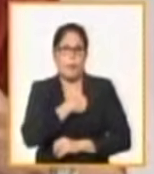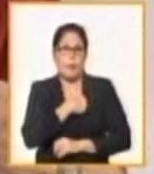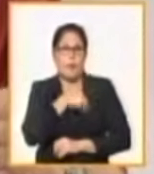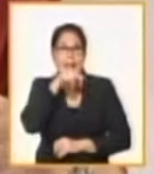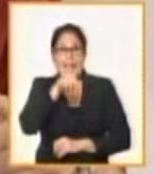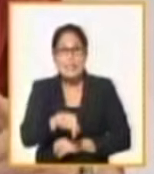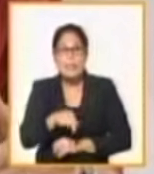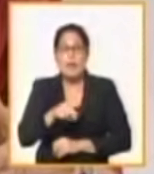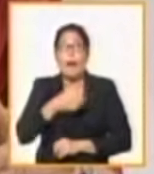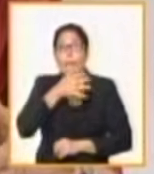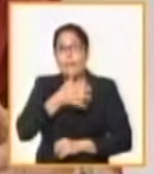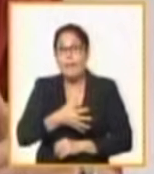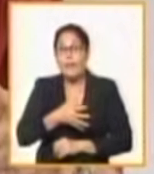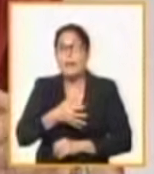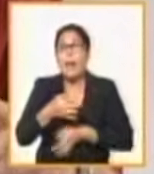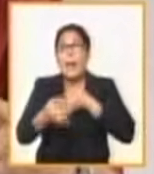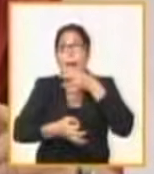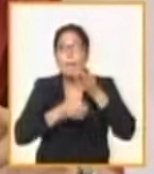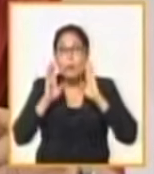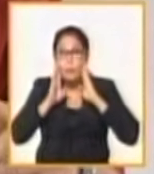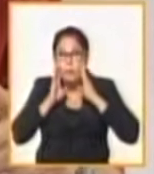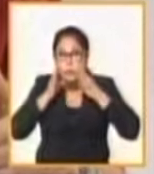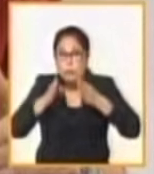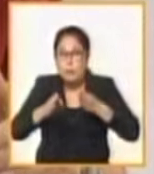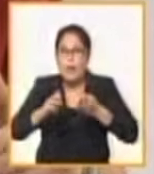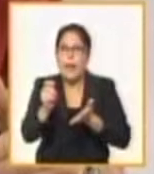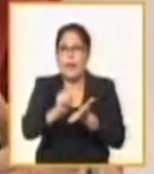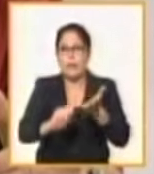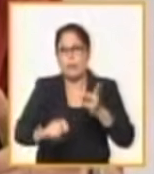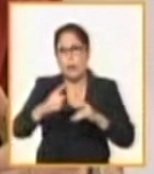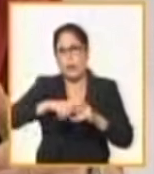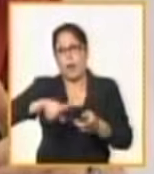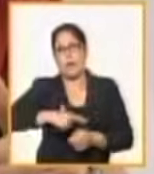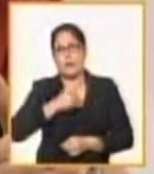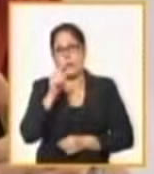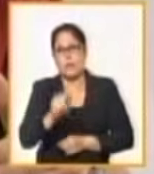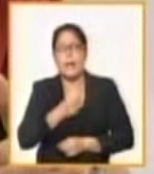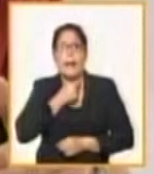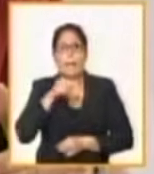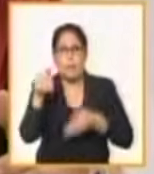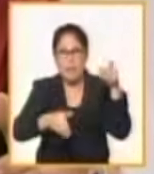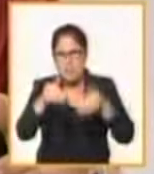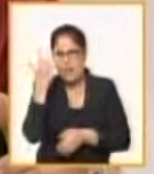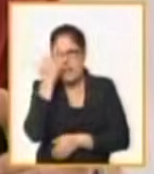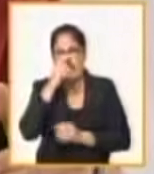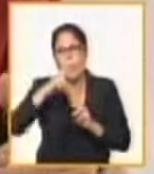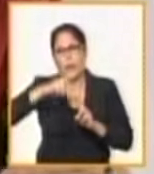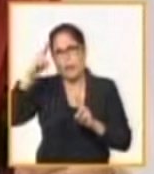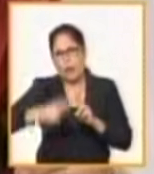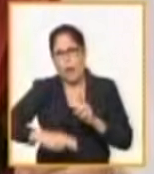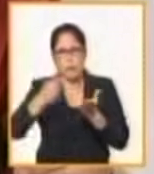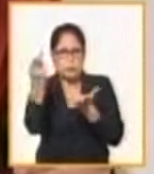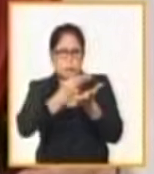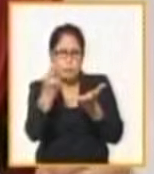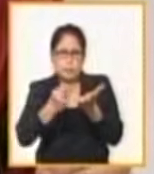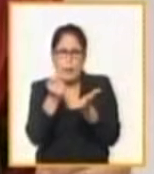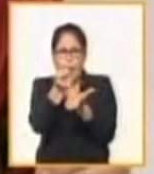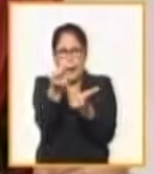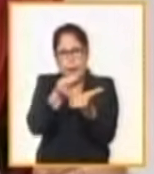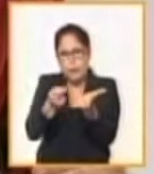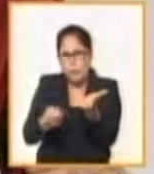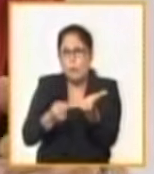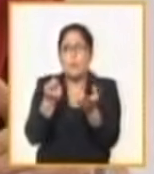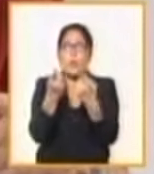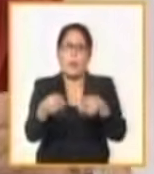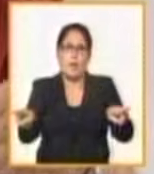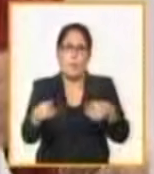palabras a escritores y artistas. Lo que había allí eran gente de teatro, gente de las artes plásticas, escritores, músicos,